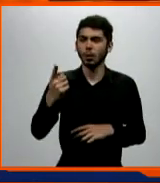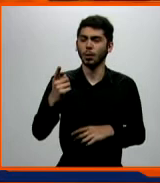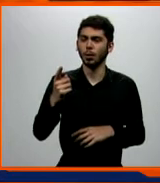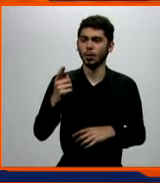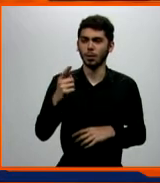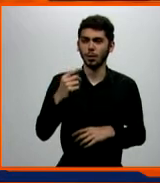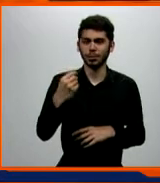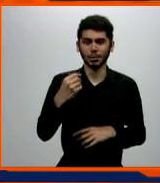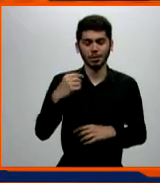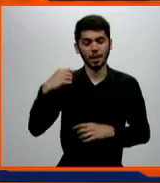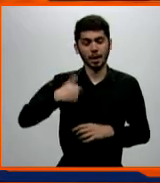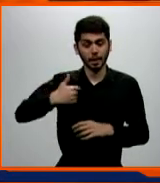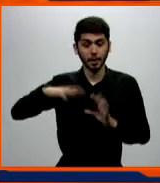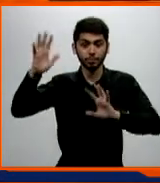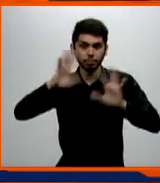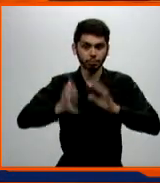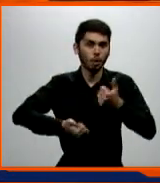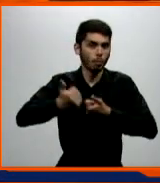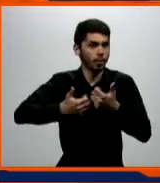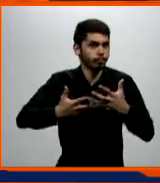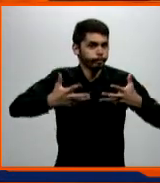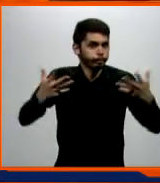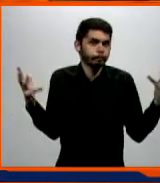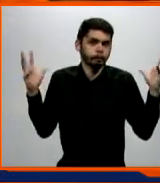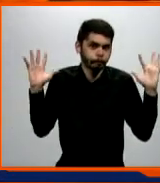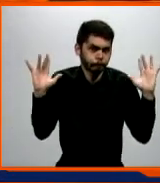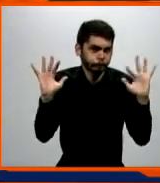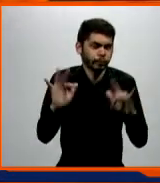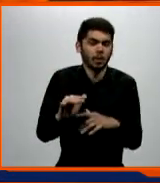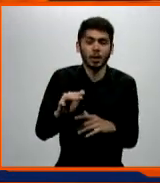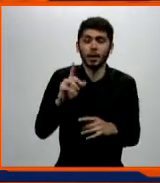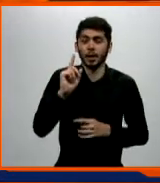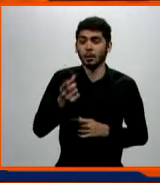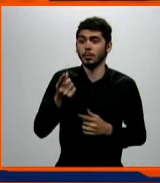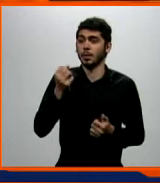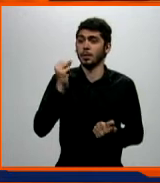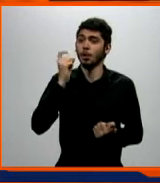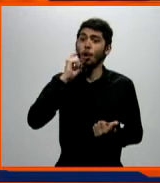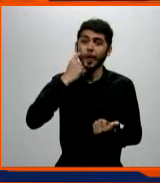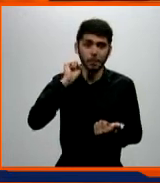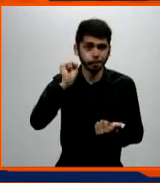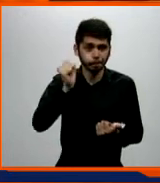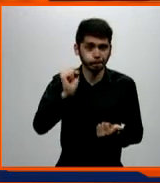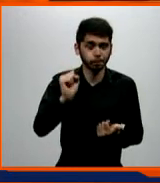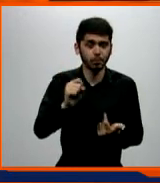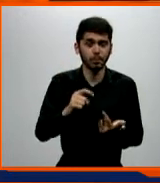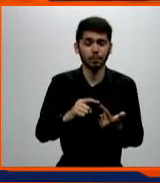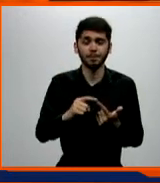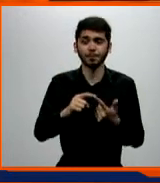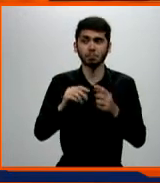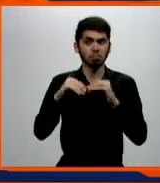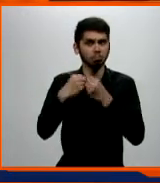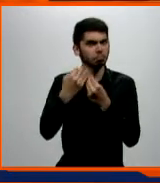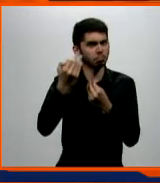organizar una competencia de semejante nivel, habiendo hecho ya Corrientes, con el gran resultado que se